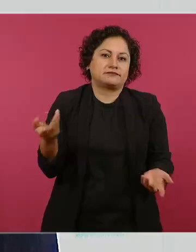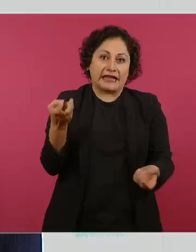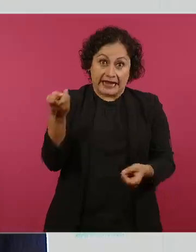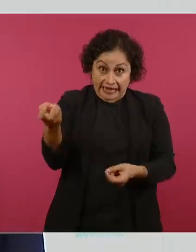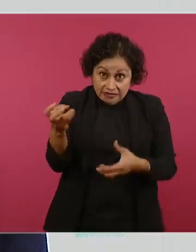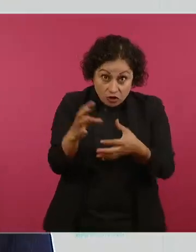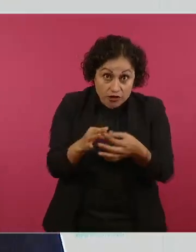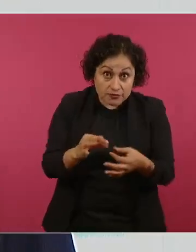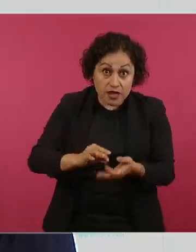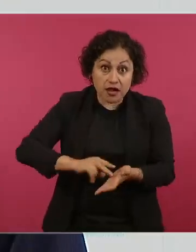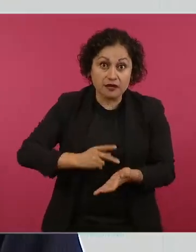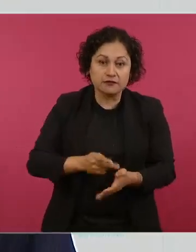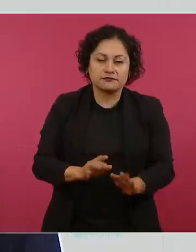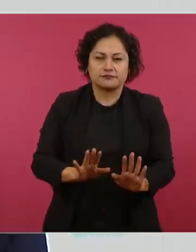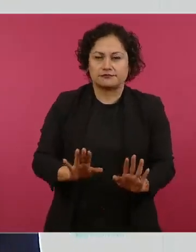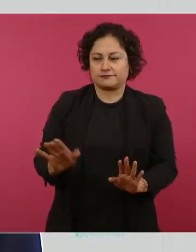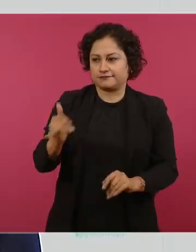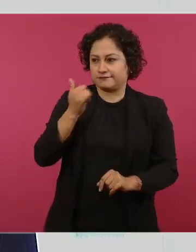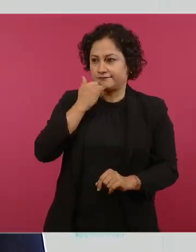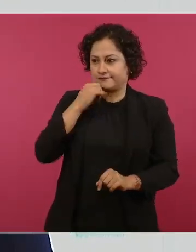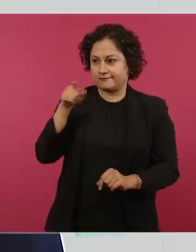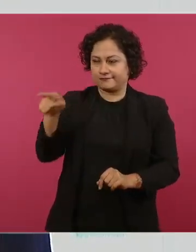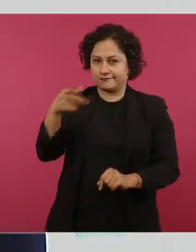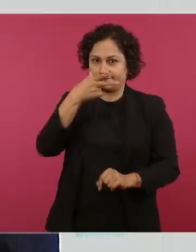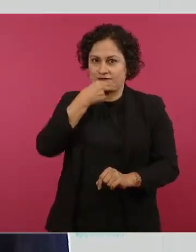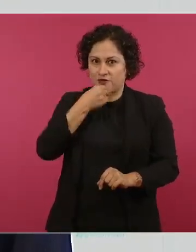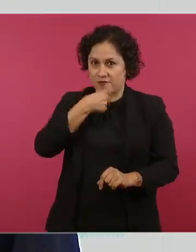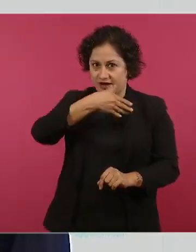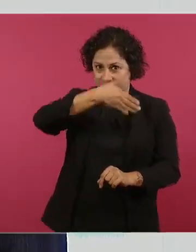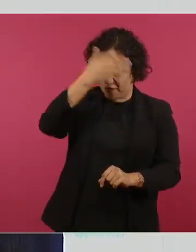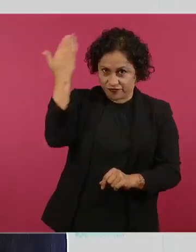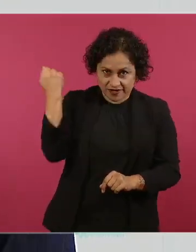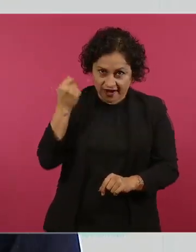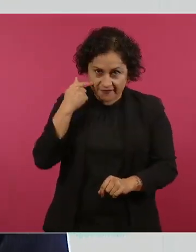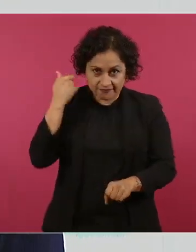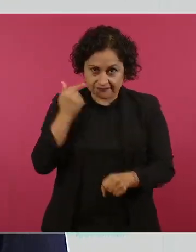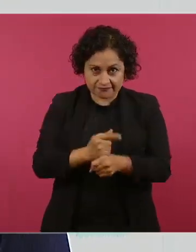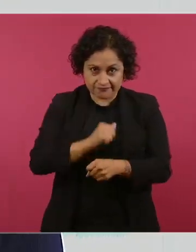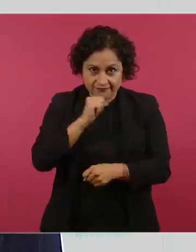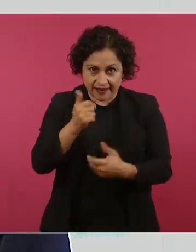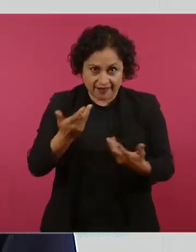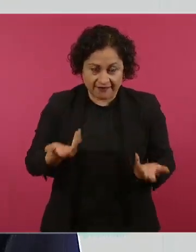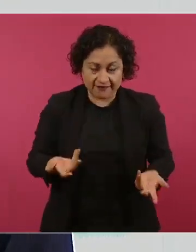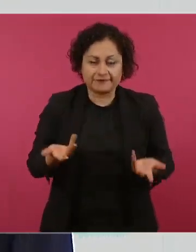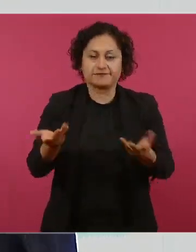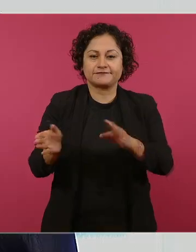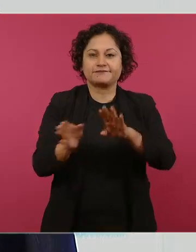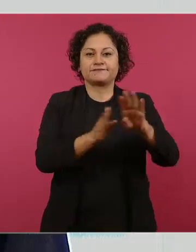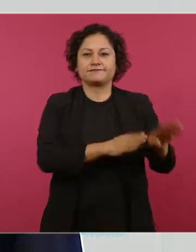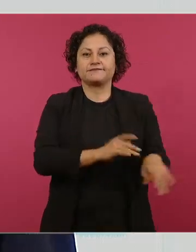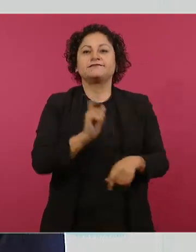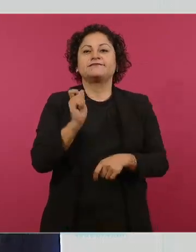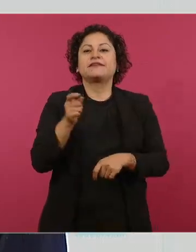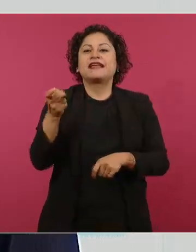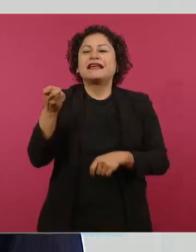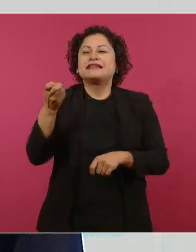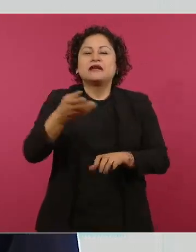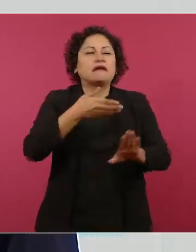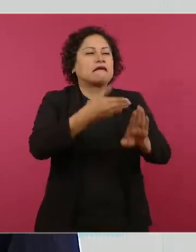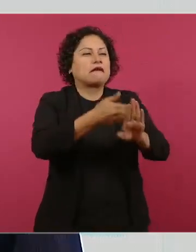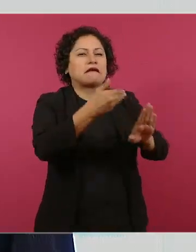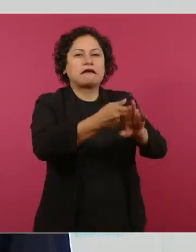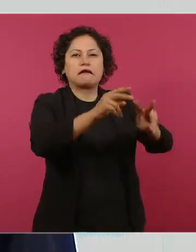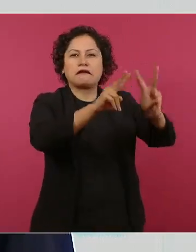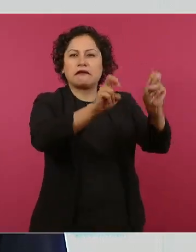se da cuenta aquí el conductor de TV Azteca. En redes, la campaña contra la reforma de pensiones usa el mismo modus